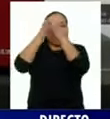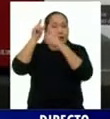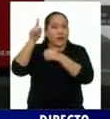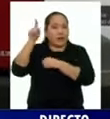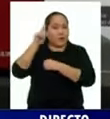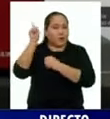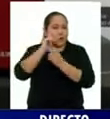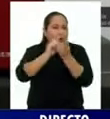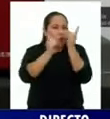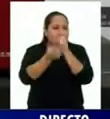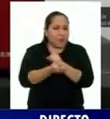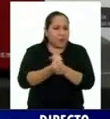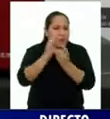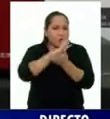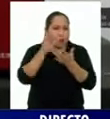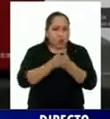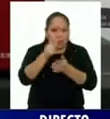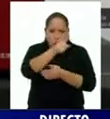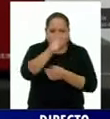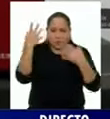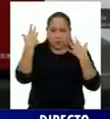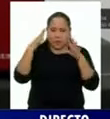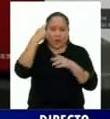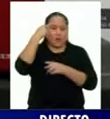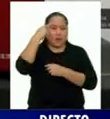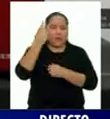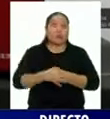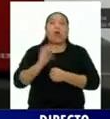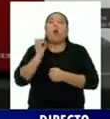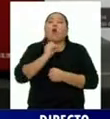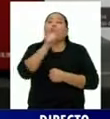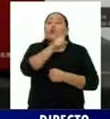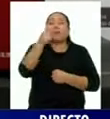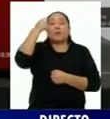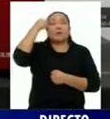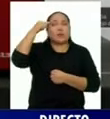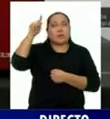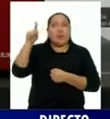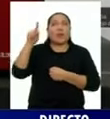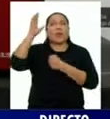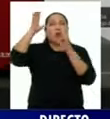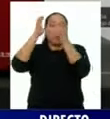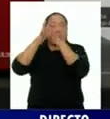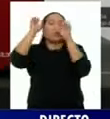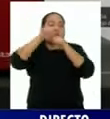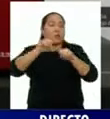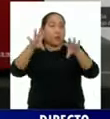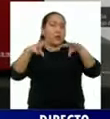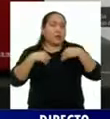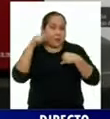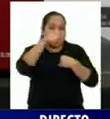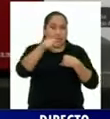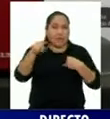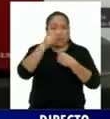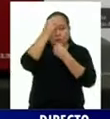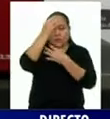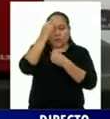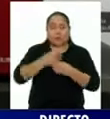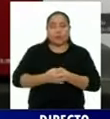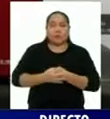no modifique todo lo que ustedes han pensado, o piensan que se va a allanar a esta observación? Muchas gracias.